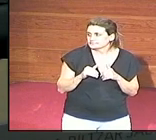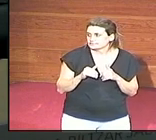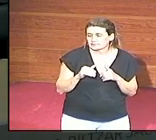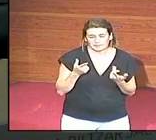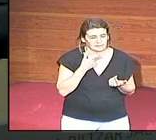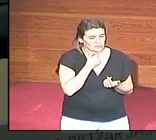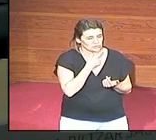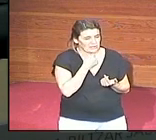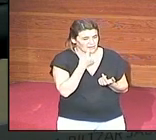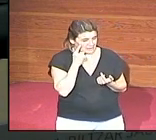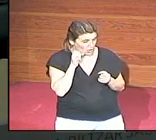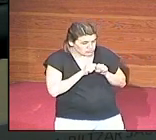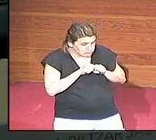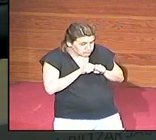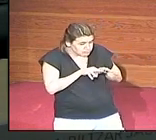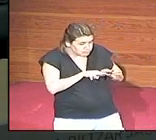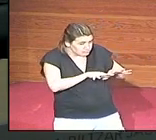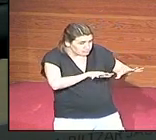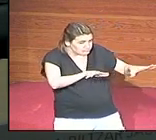me gustaría ver la extensión de todo esto ahora.